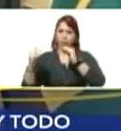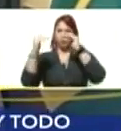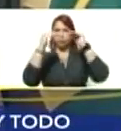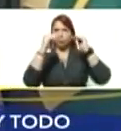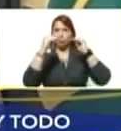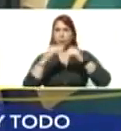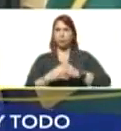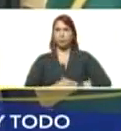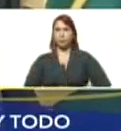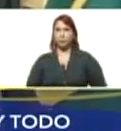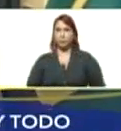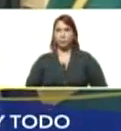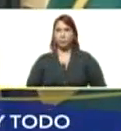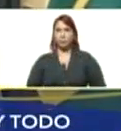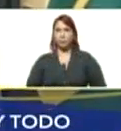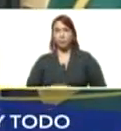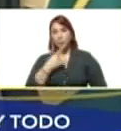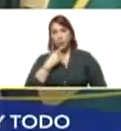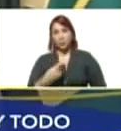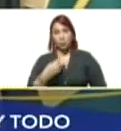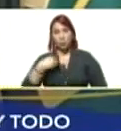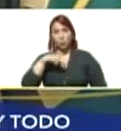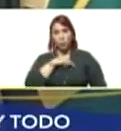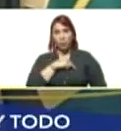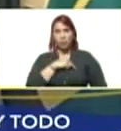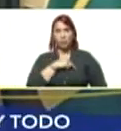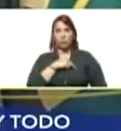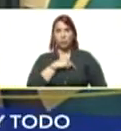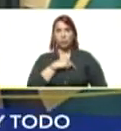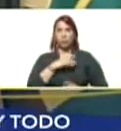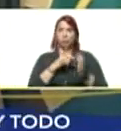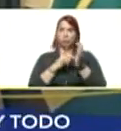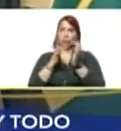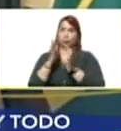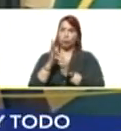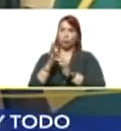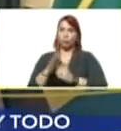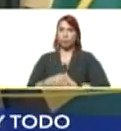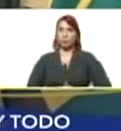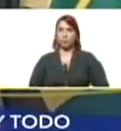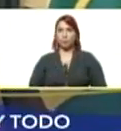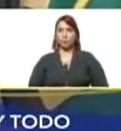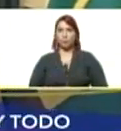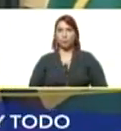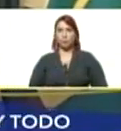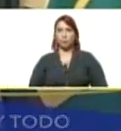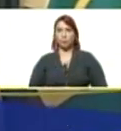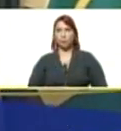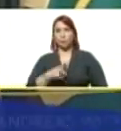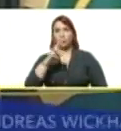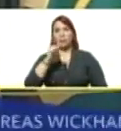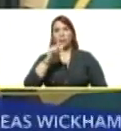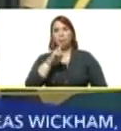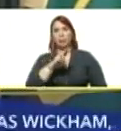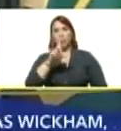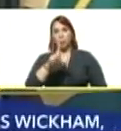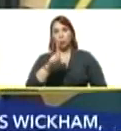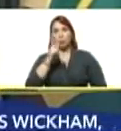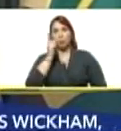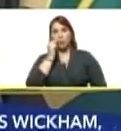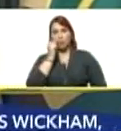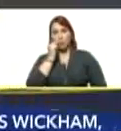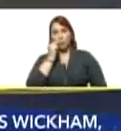otros, dijo nuestro Señor Jesucristo, señor vicecanciller Raúl Licauce,